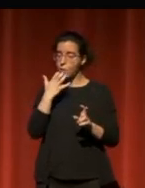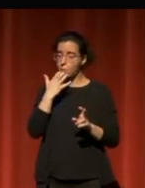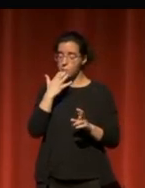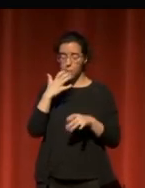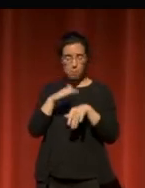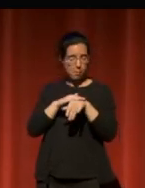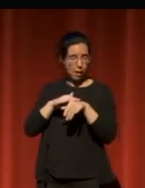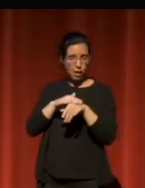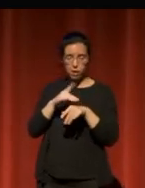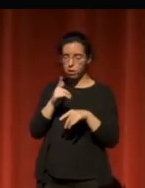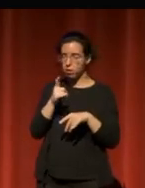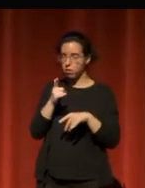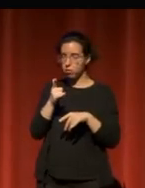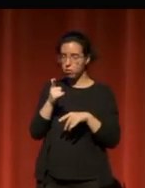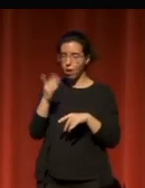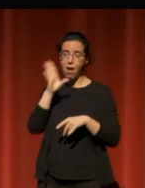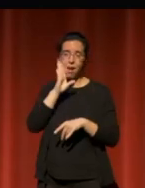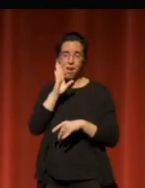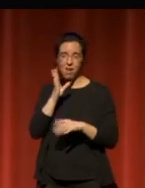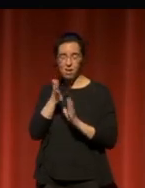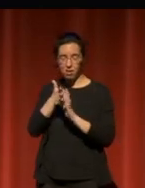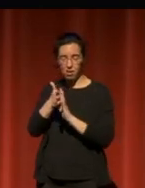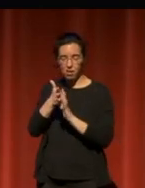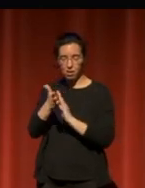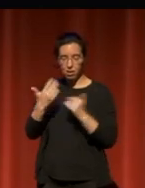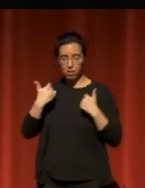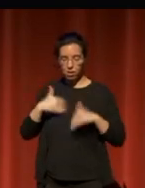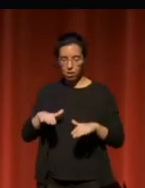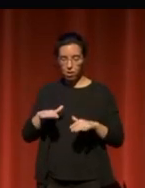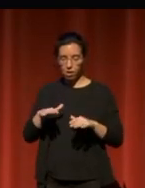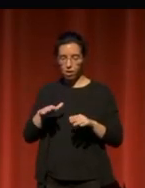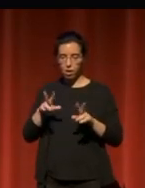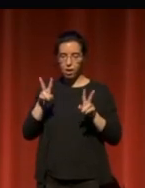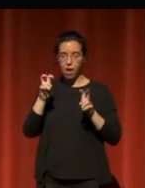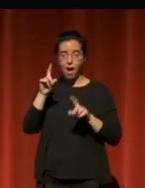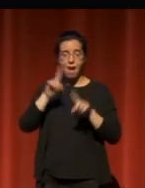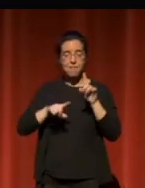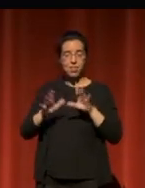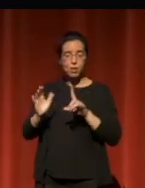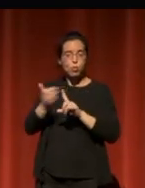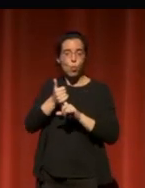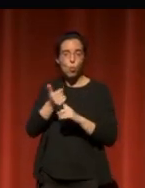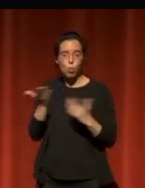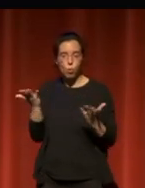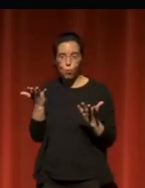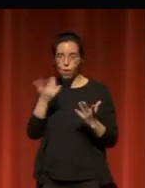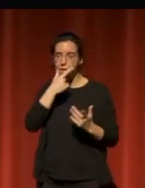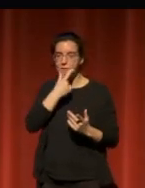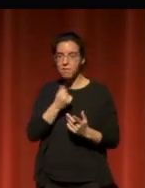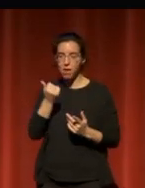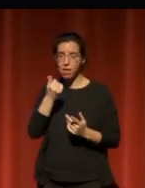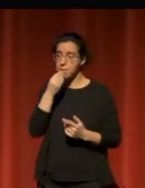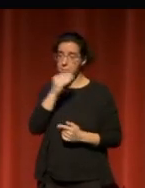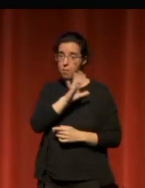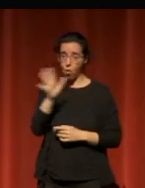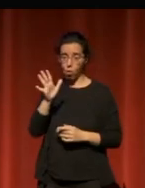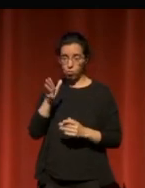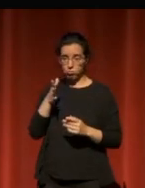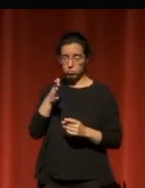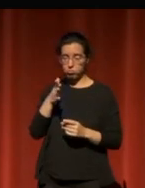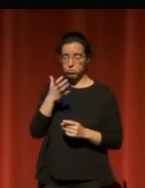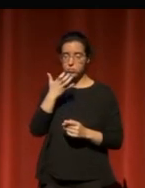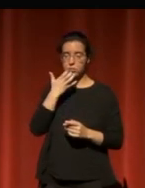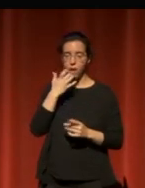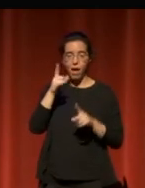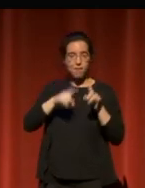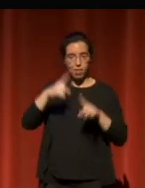Básicamente, os lo decía antes, siempre a veces la solución más fácil es la mejor y a veces hay que utilizar el